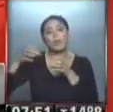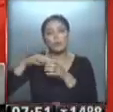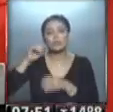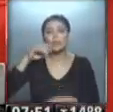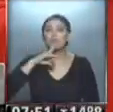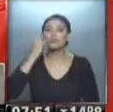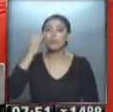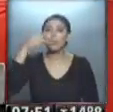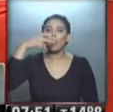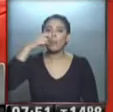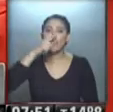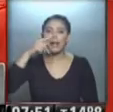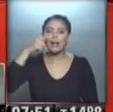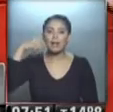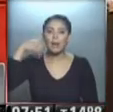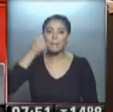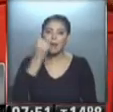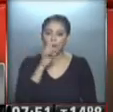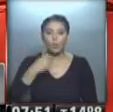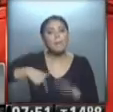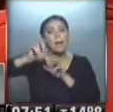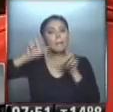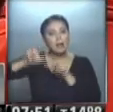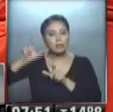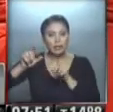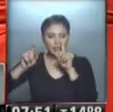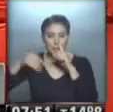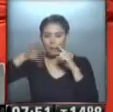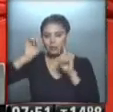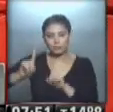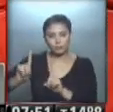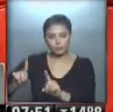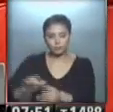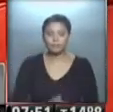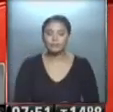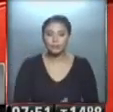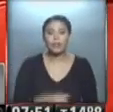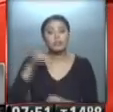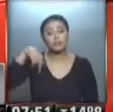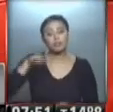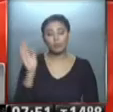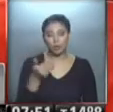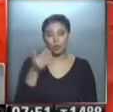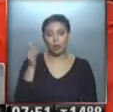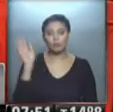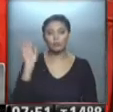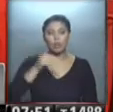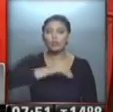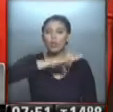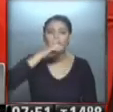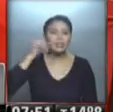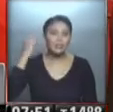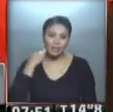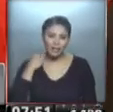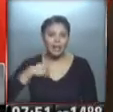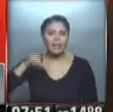Túpac Amaru que más cantidad de militantes y de permanencia han tenido, Roberto y Patricia, a lo largo de todas estas jornadas,